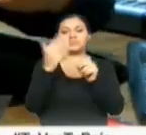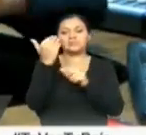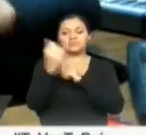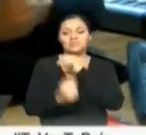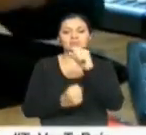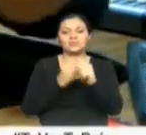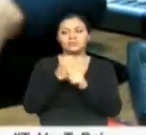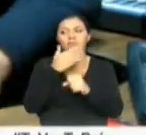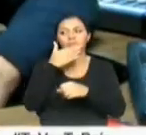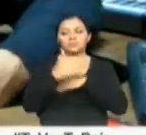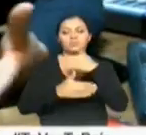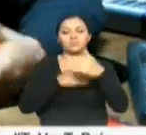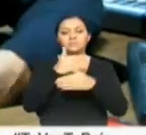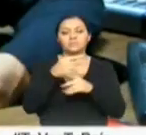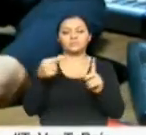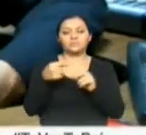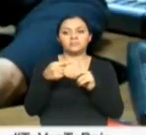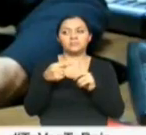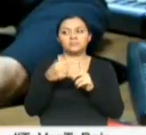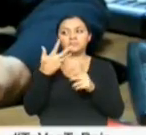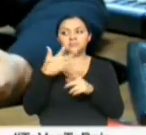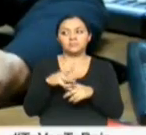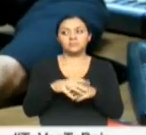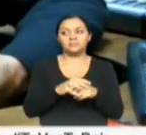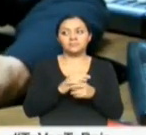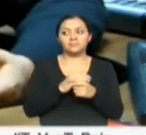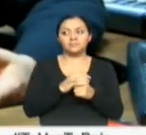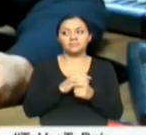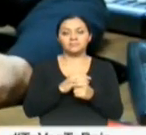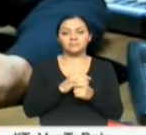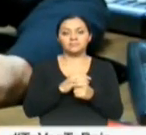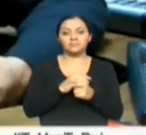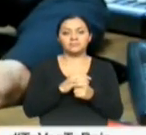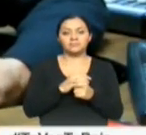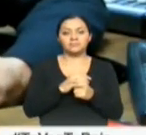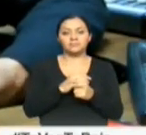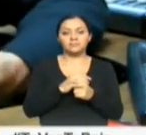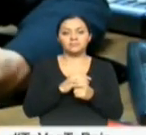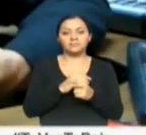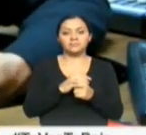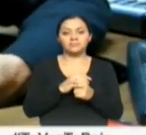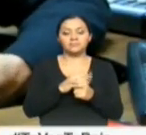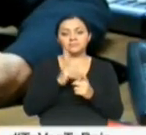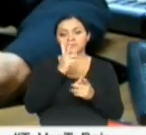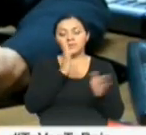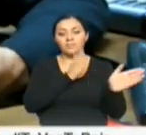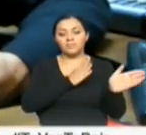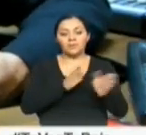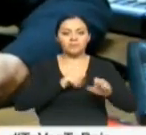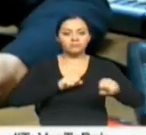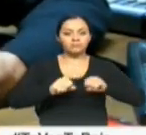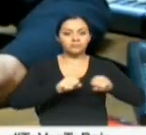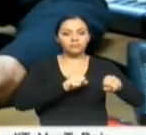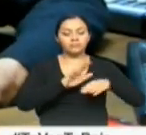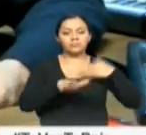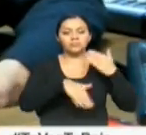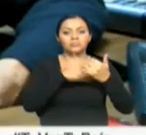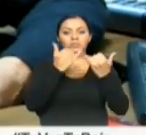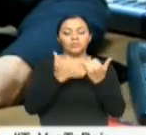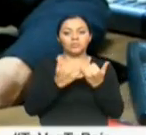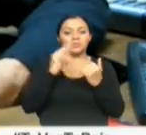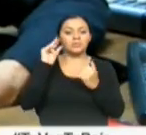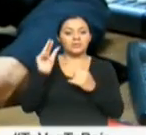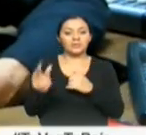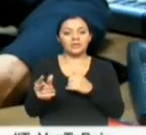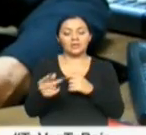años, que es el tiempo para el cual nos han dado la frecuencia, ¿no es cierto? Hemos tenido que hacer un plan de gestión de la emisora,